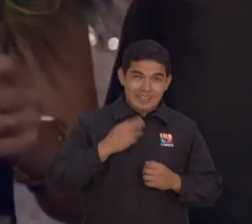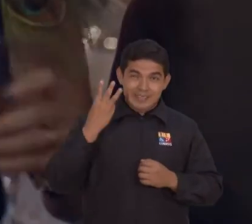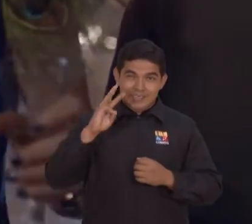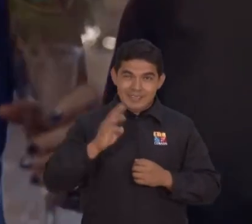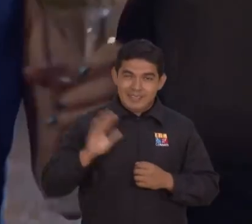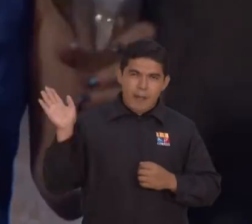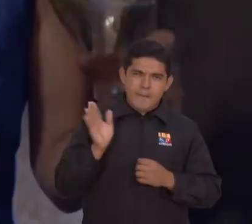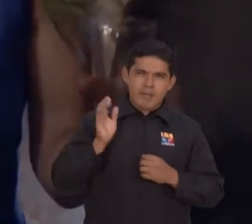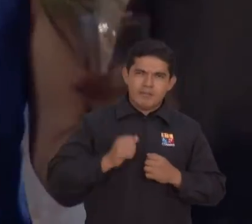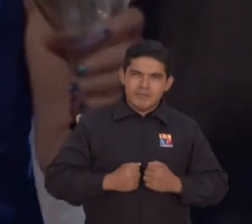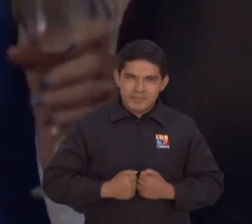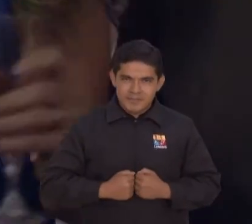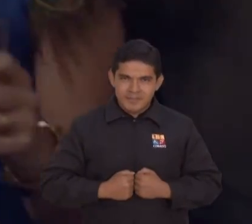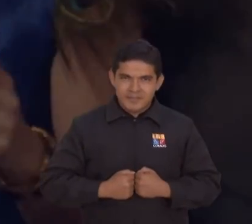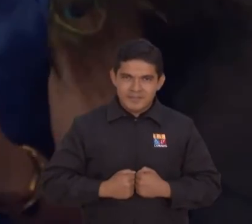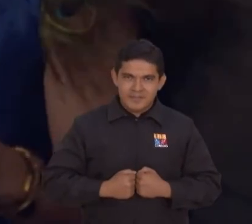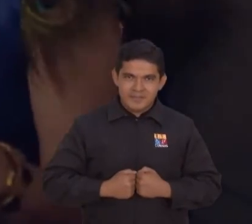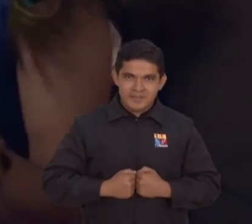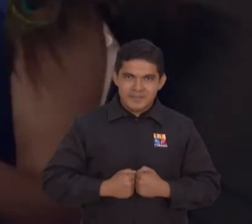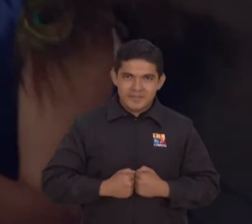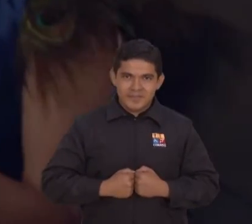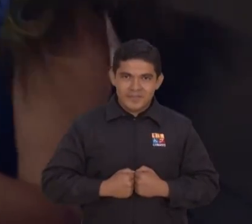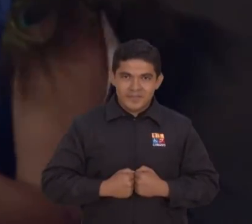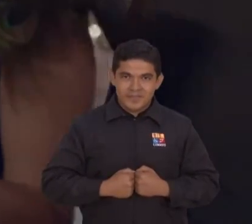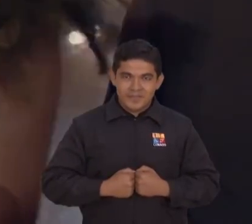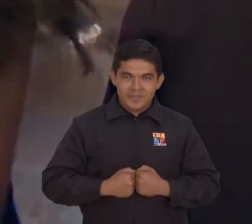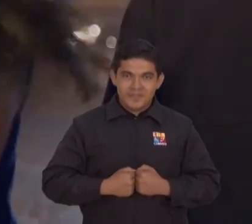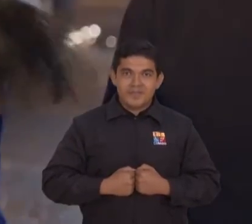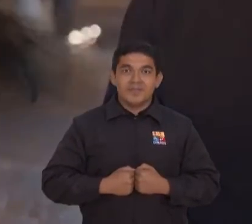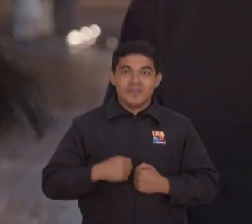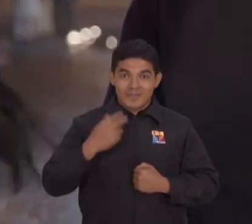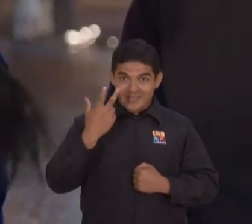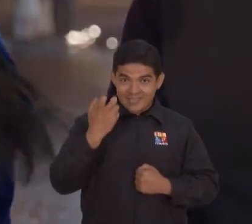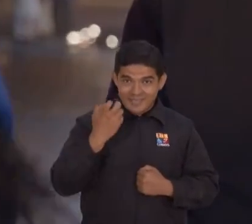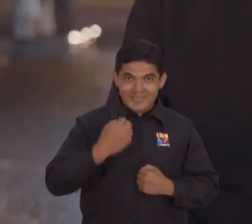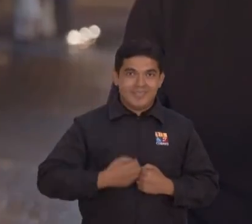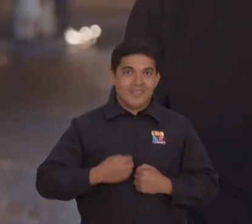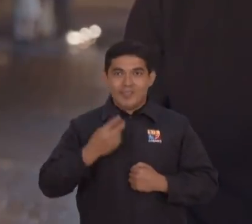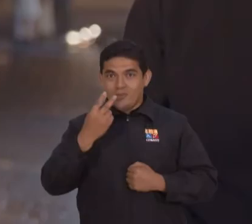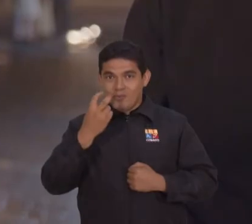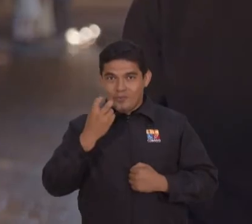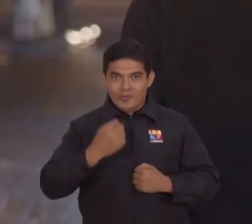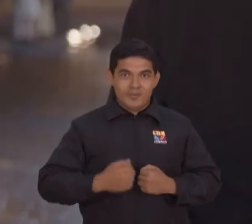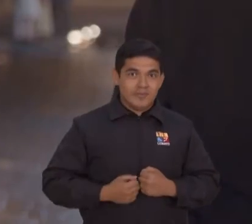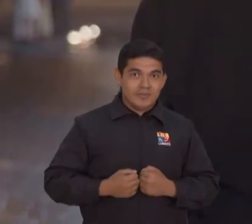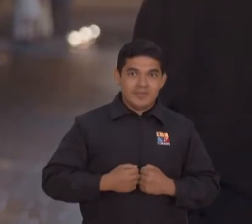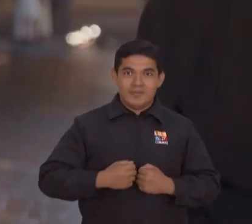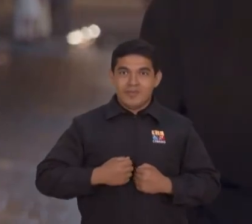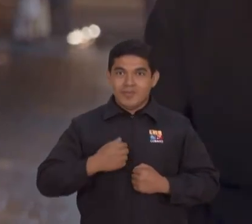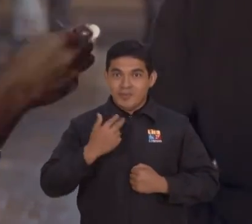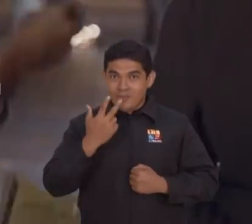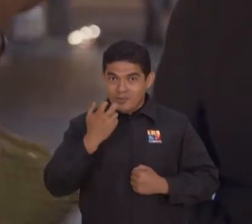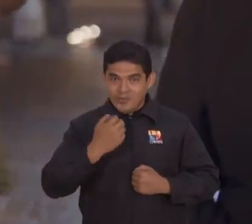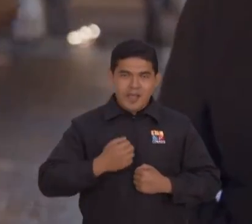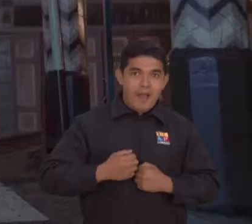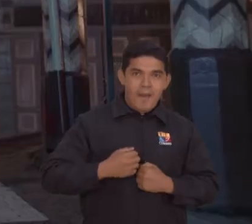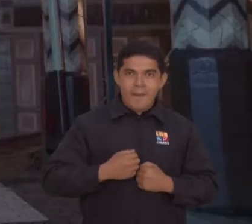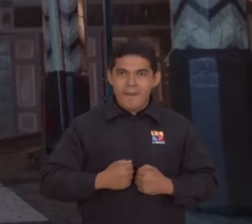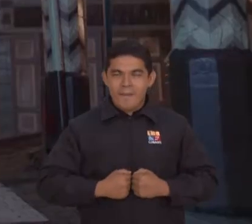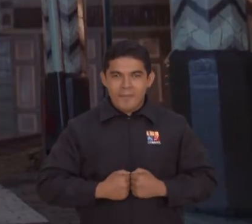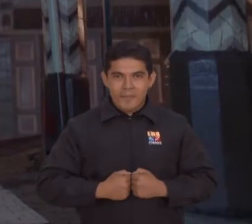16, 15, 14, 13, 12,